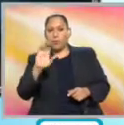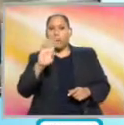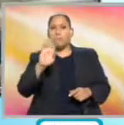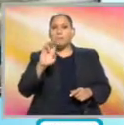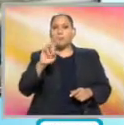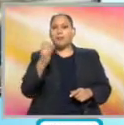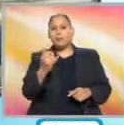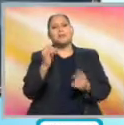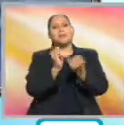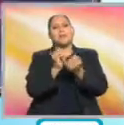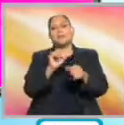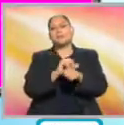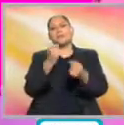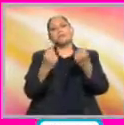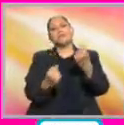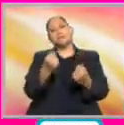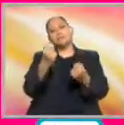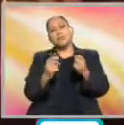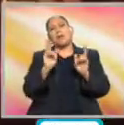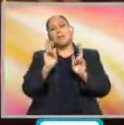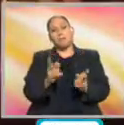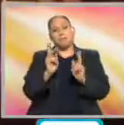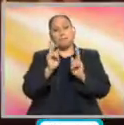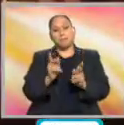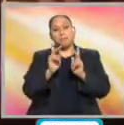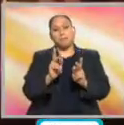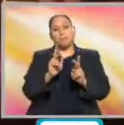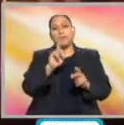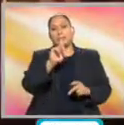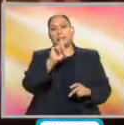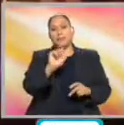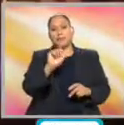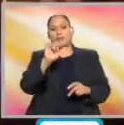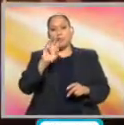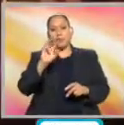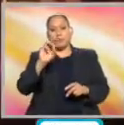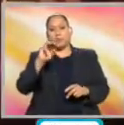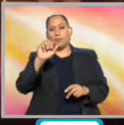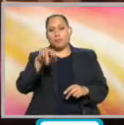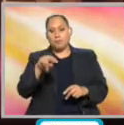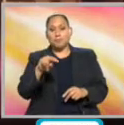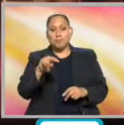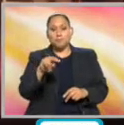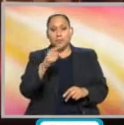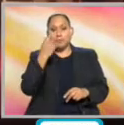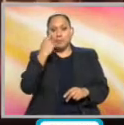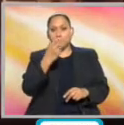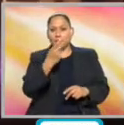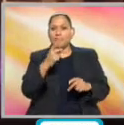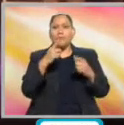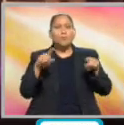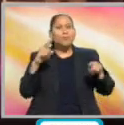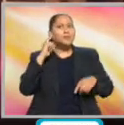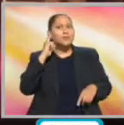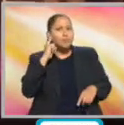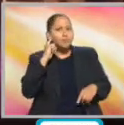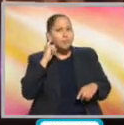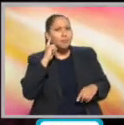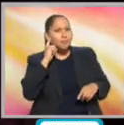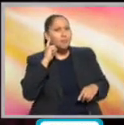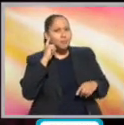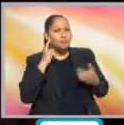en la carretera, vas platicando y vas con ese blusecito Oye, Carlos, pero sabrosísimo. esa tiene que ser musiquita de fondo, ¿no? Porque si vas en